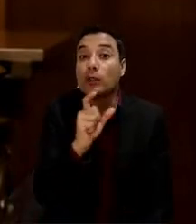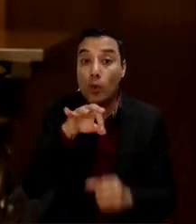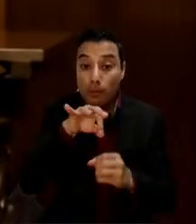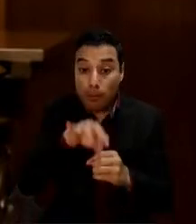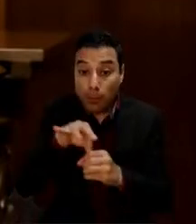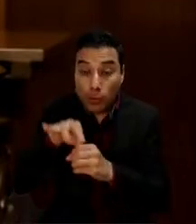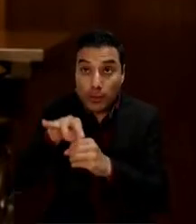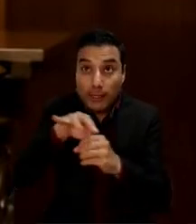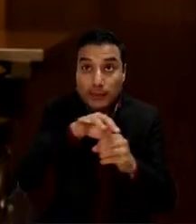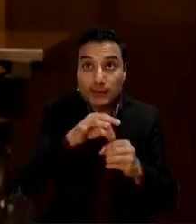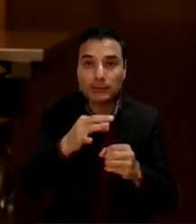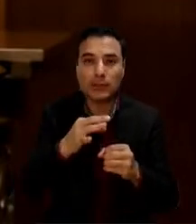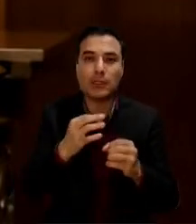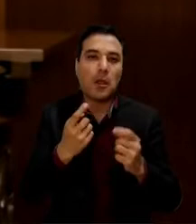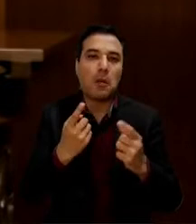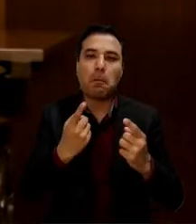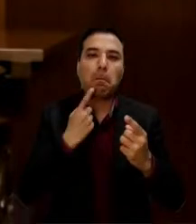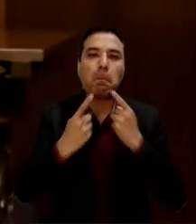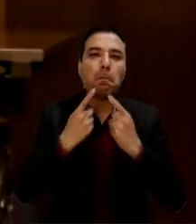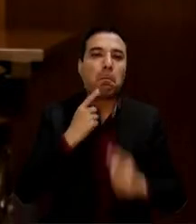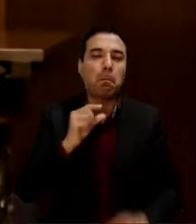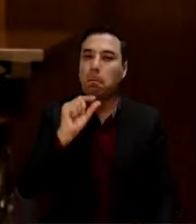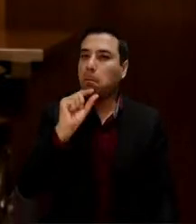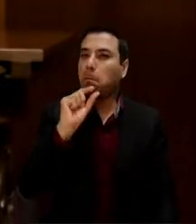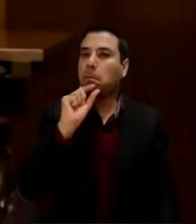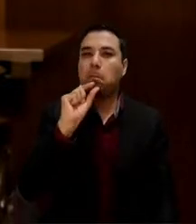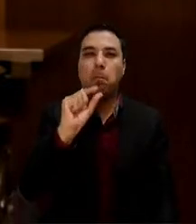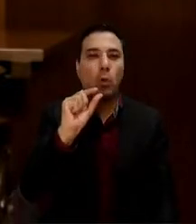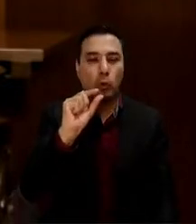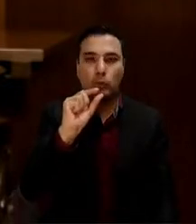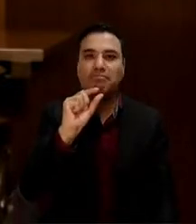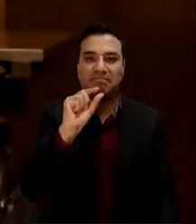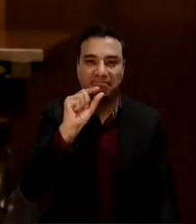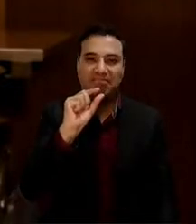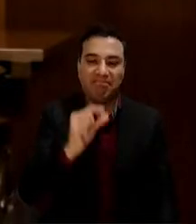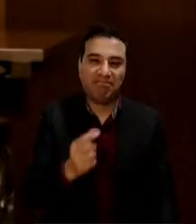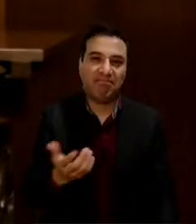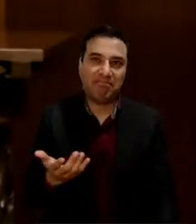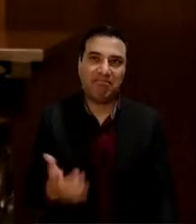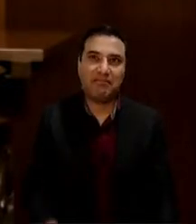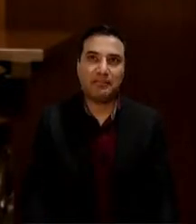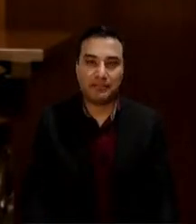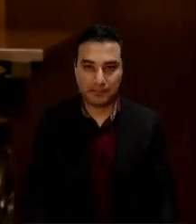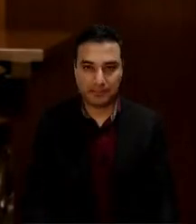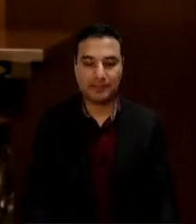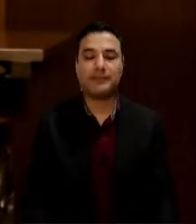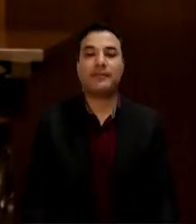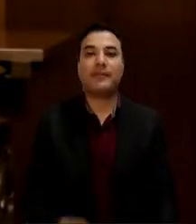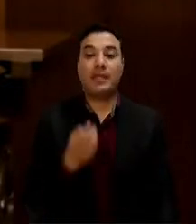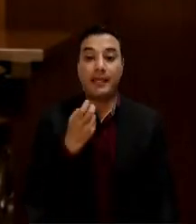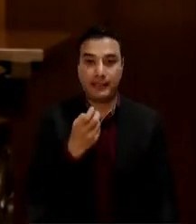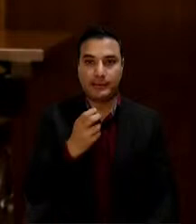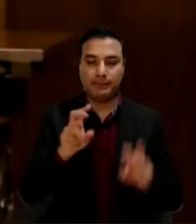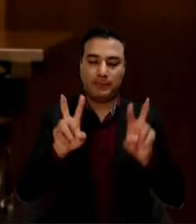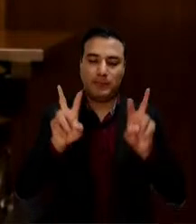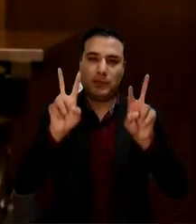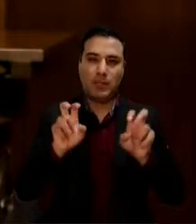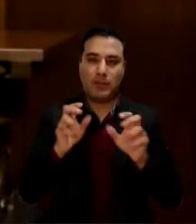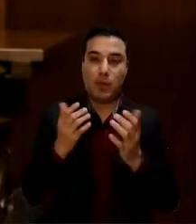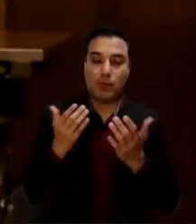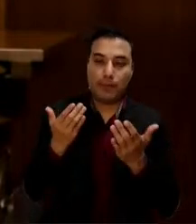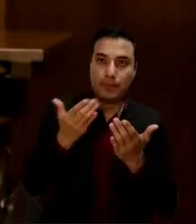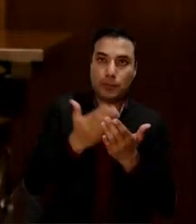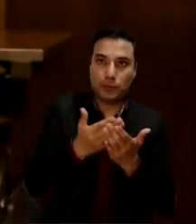poca discusión de los acuerdos que son sometidos a cabildo para su aprobación, ya que muy rara